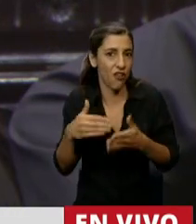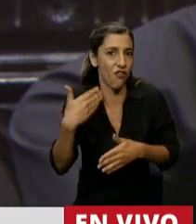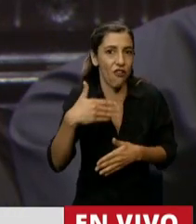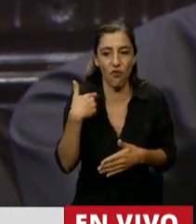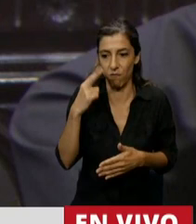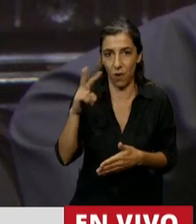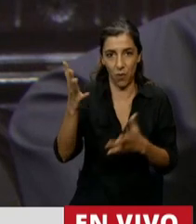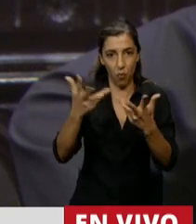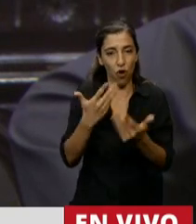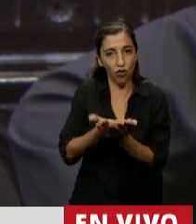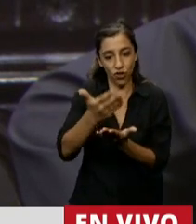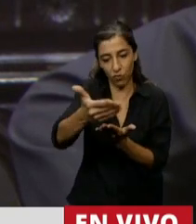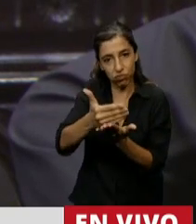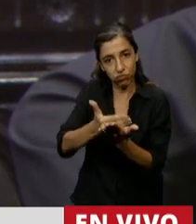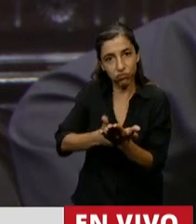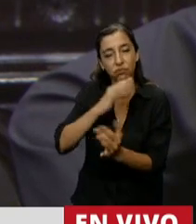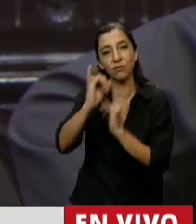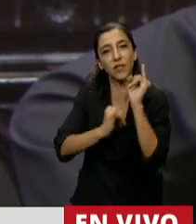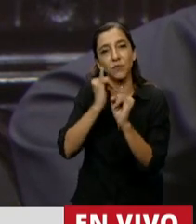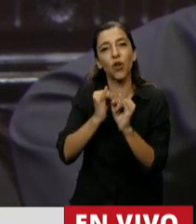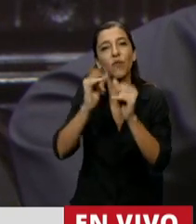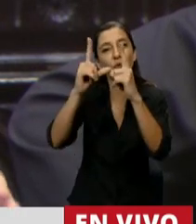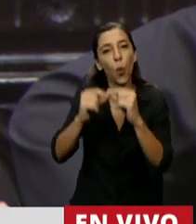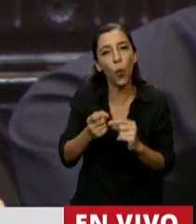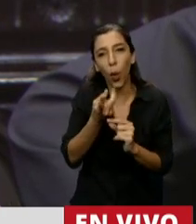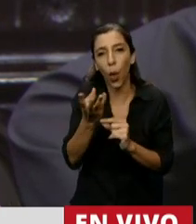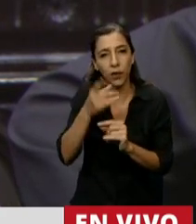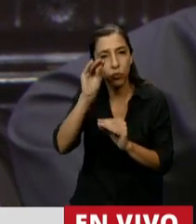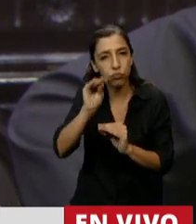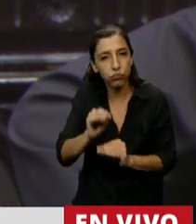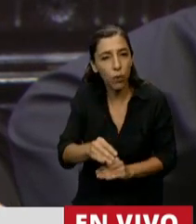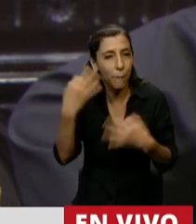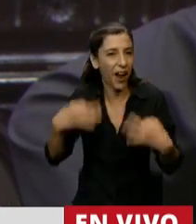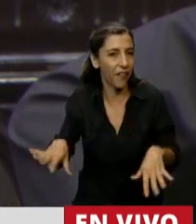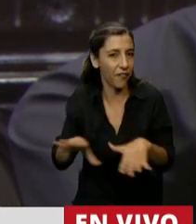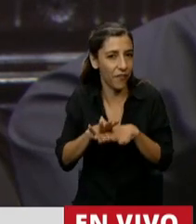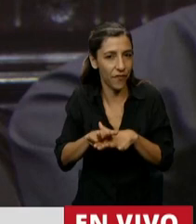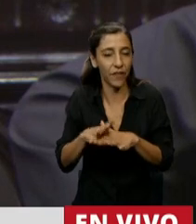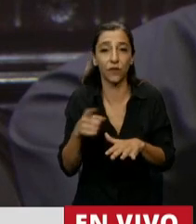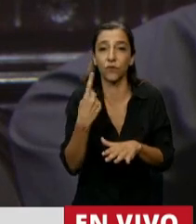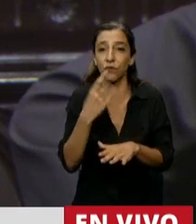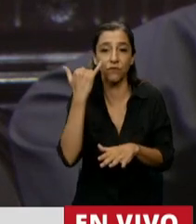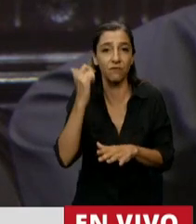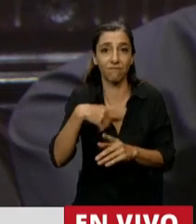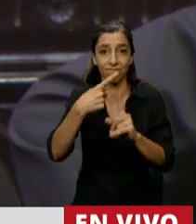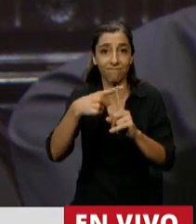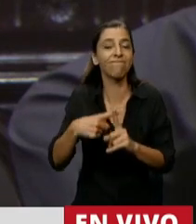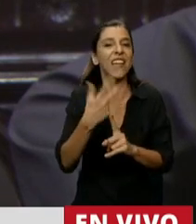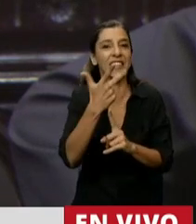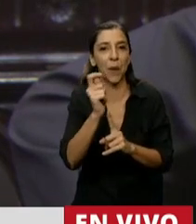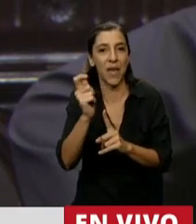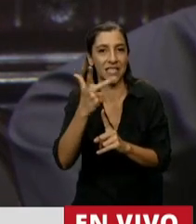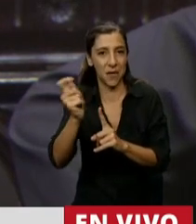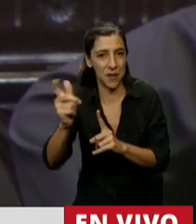porque se incluyó, por un lado, datos más actuales, o sea, los rezagos se redujeron a 3 meses. Esto significa que el aumento esté más cerca